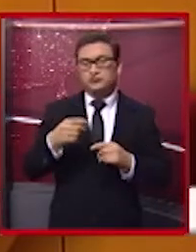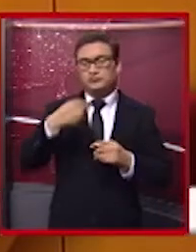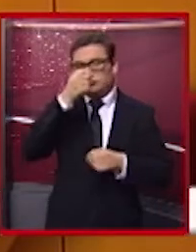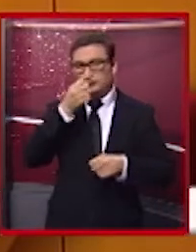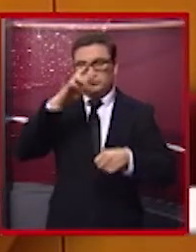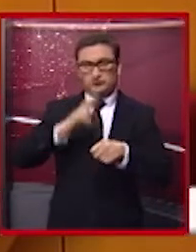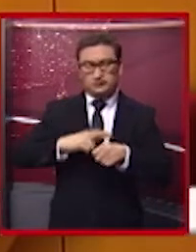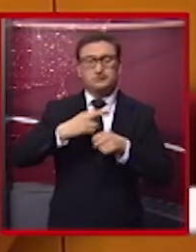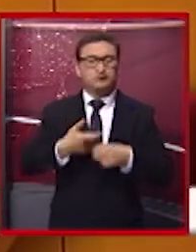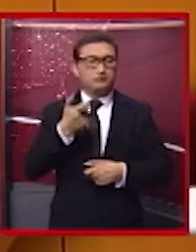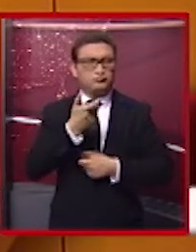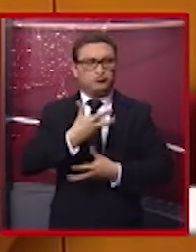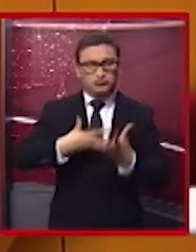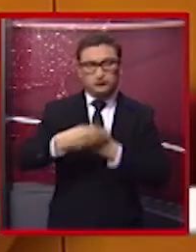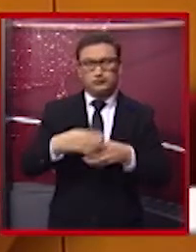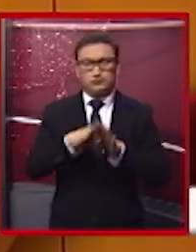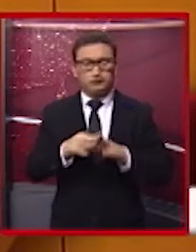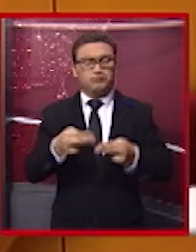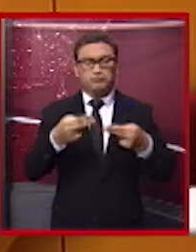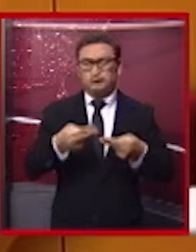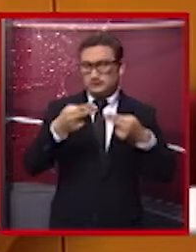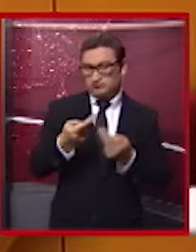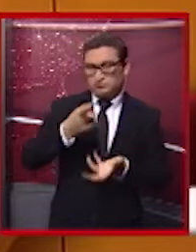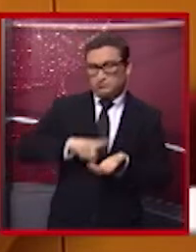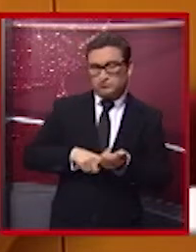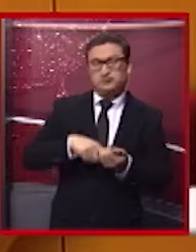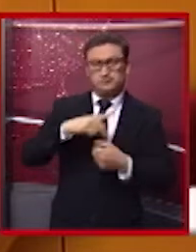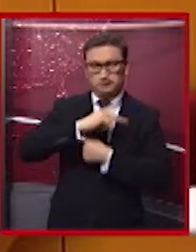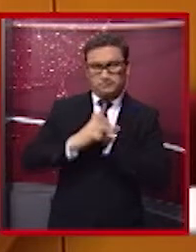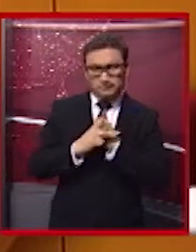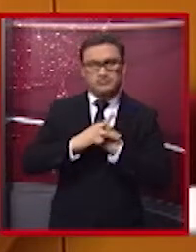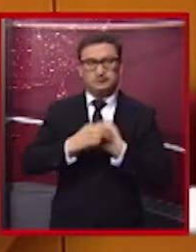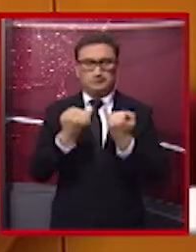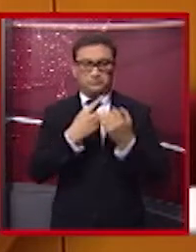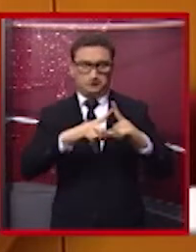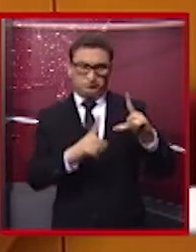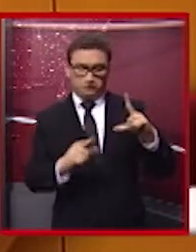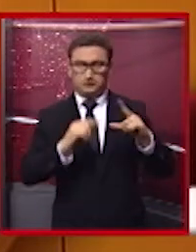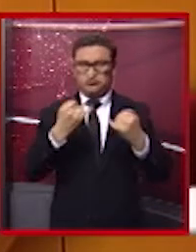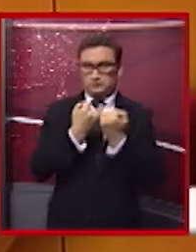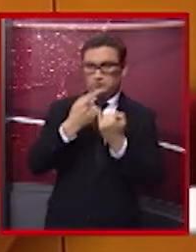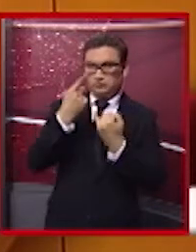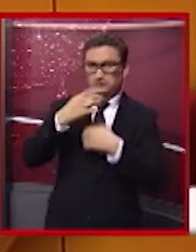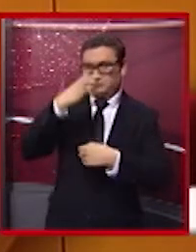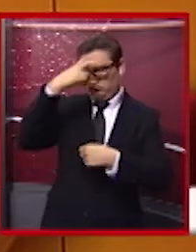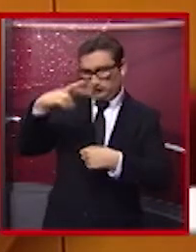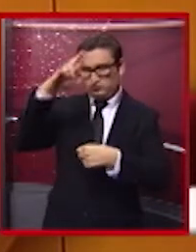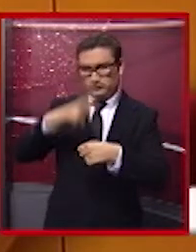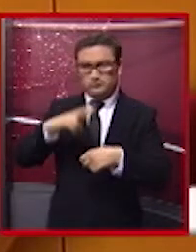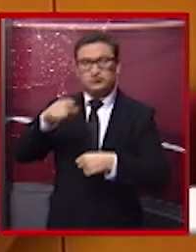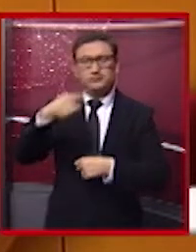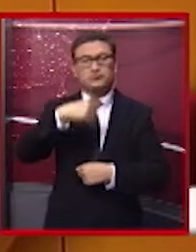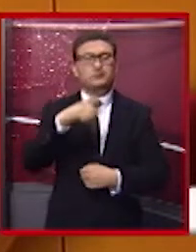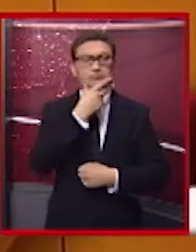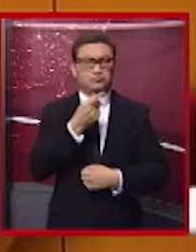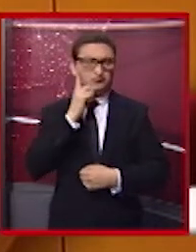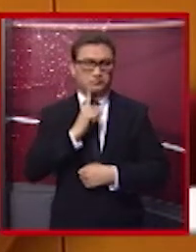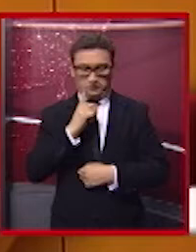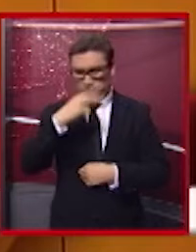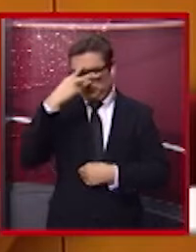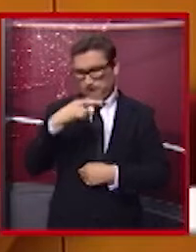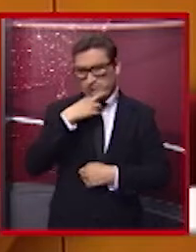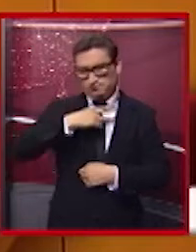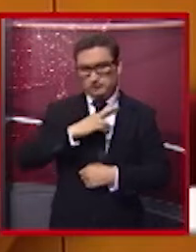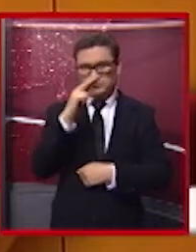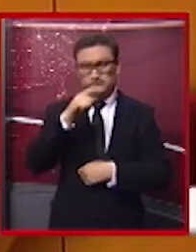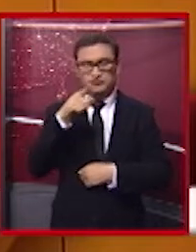que es fortalecer el mercado interno y la atracción de inversión nacional y extranjera que mejoren las condiciones de vida de mexicanas y mexicanos, el senador